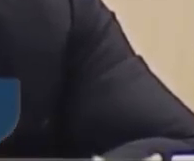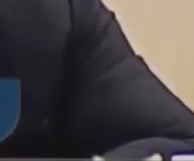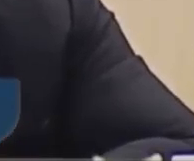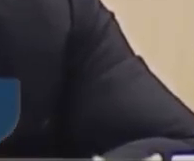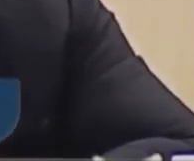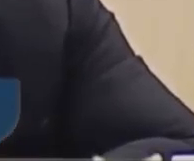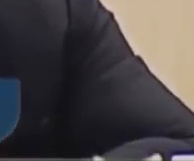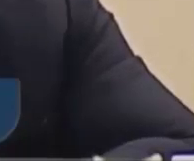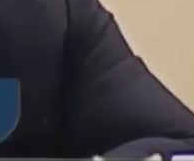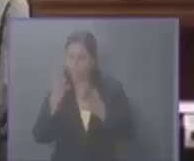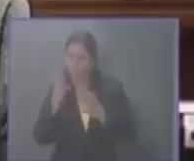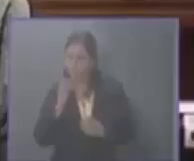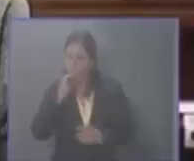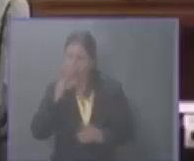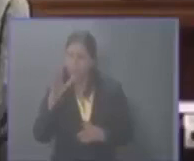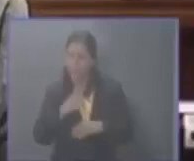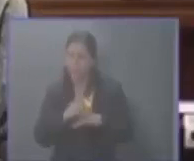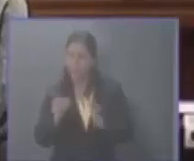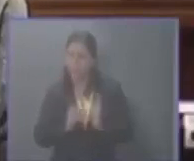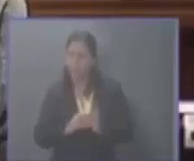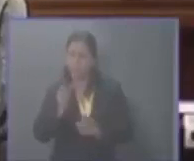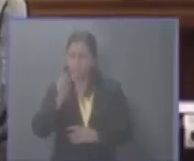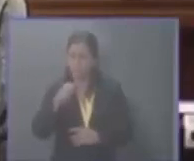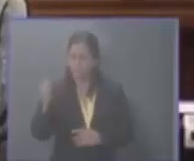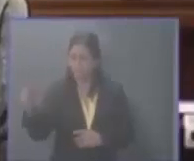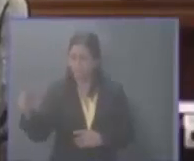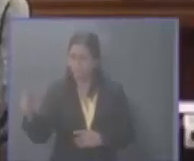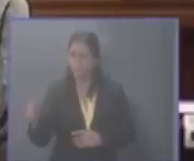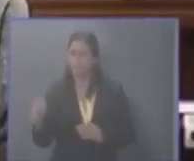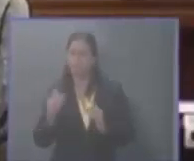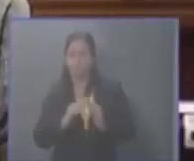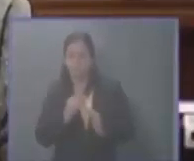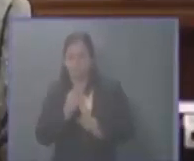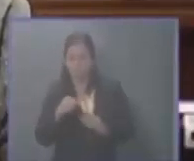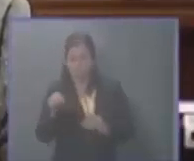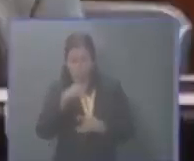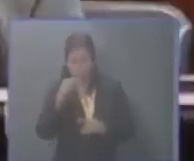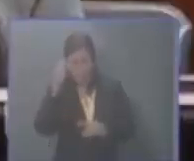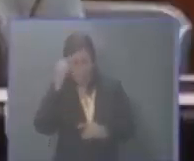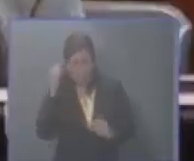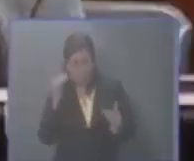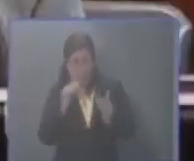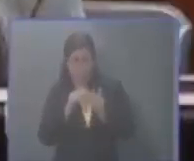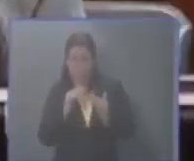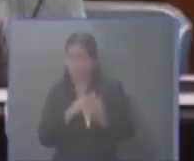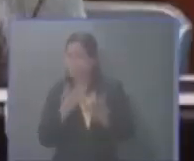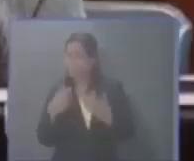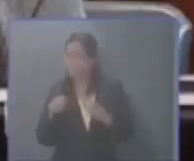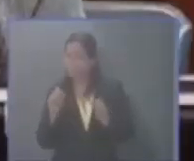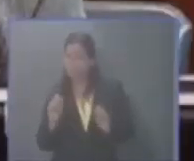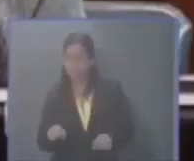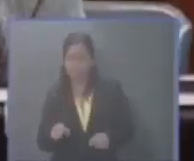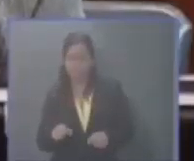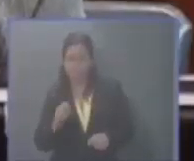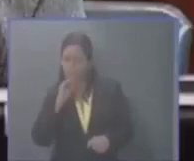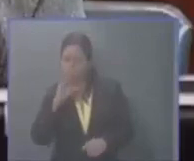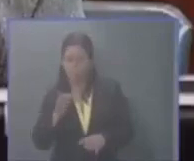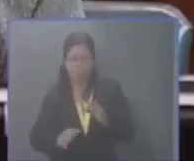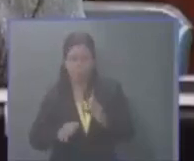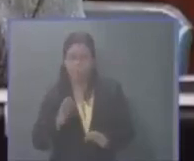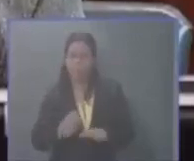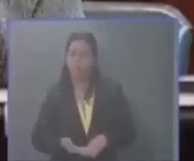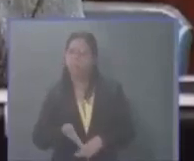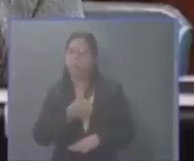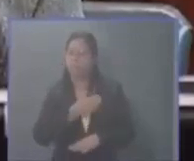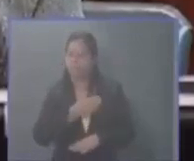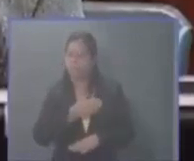no es serio lo que estamos haciendo. Guillermo Gallegos, y a quienes piensan como usted, que no puede adelantar juicio